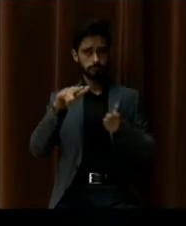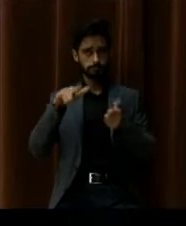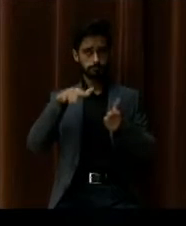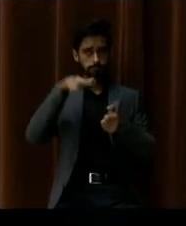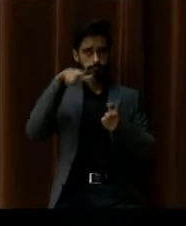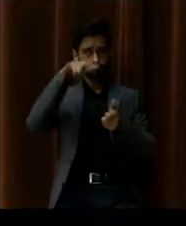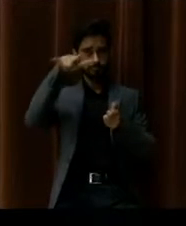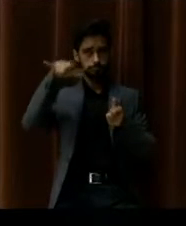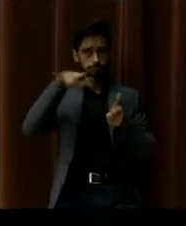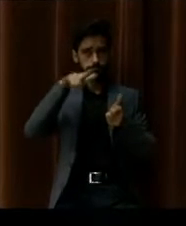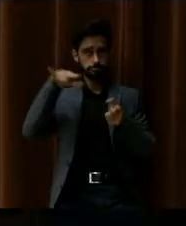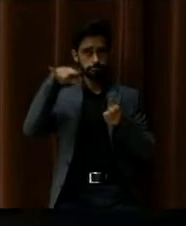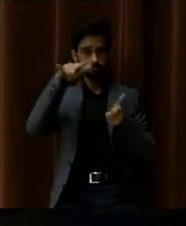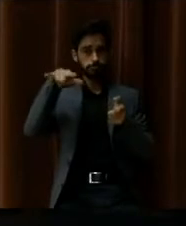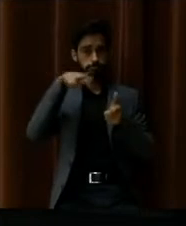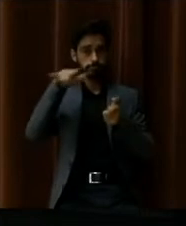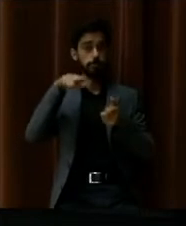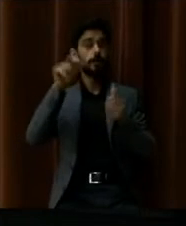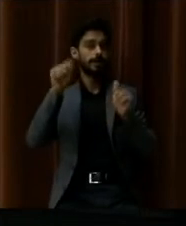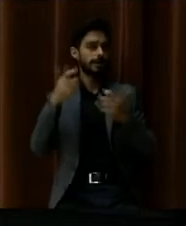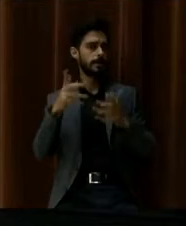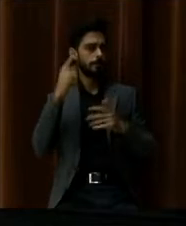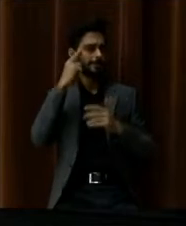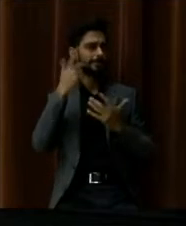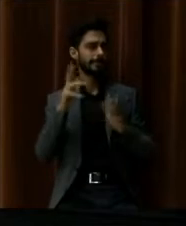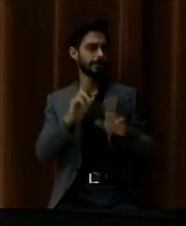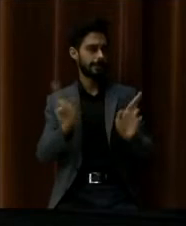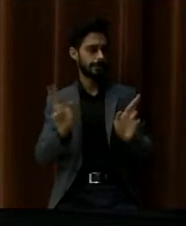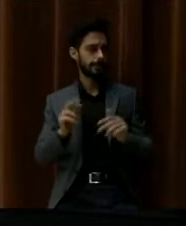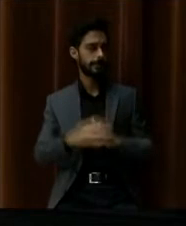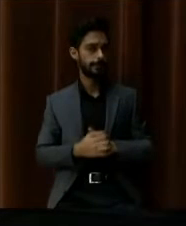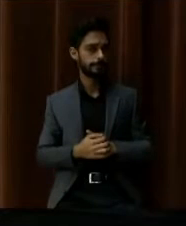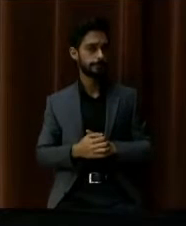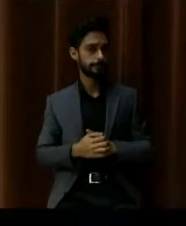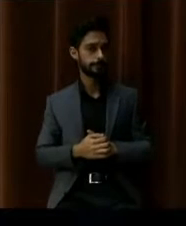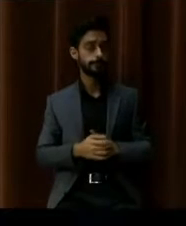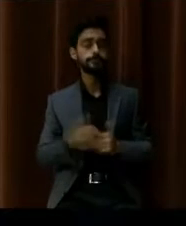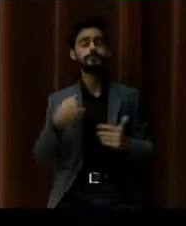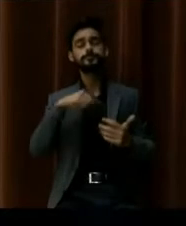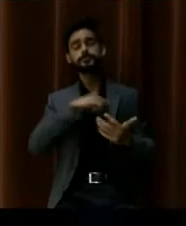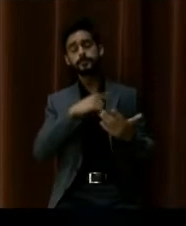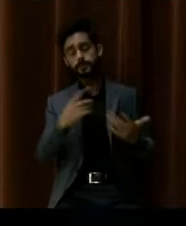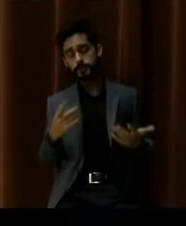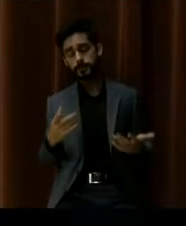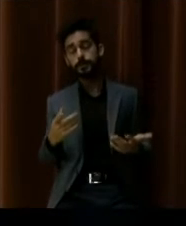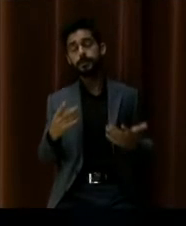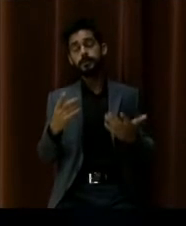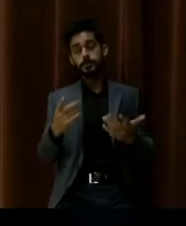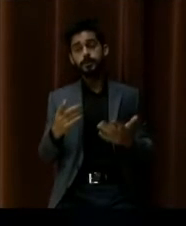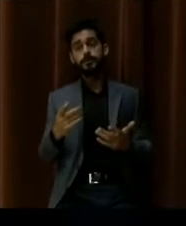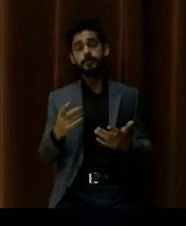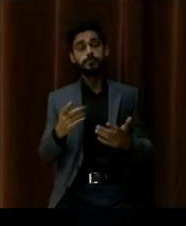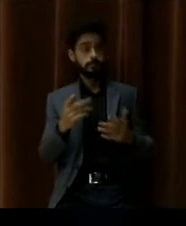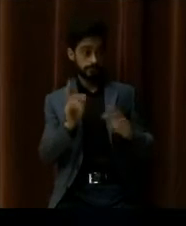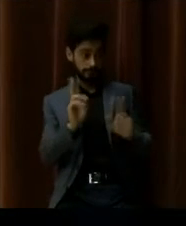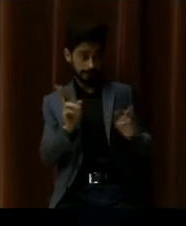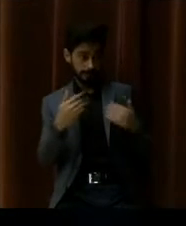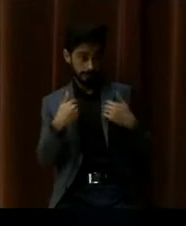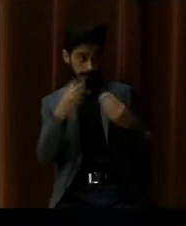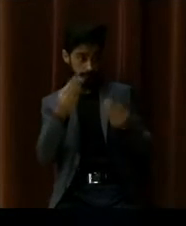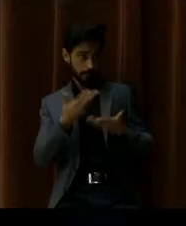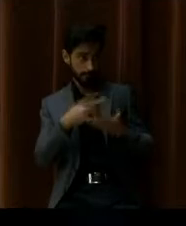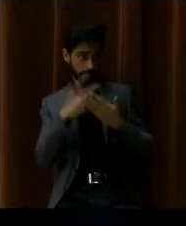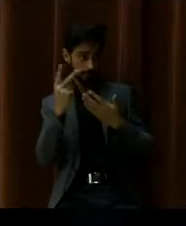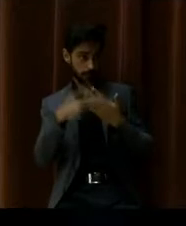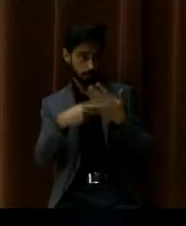más programa ok si tienen información puntual y lo incluimos en la parte de ramo después vamos a dar el listado de las propuestas